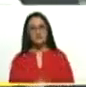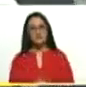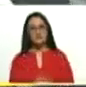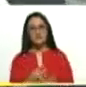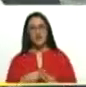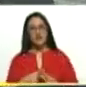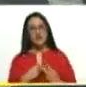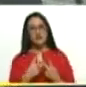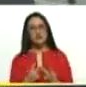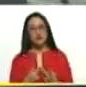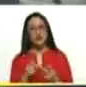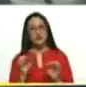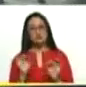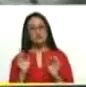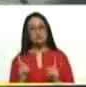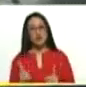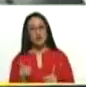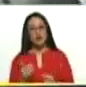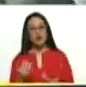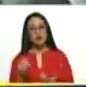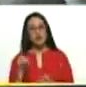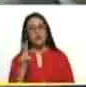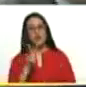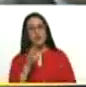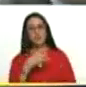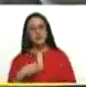voluntad decisiva por parte de ambos presidentes.